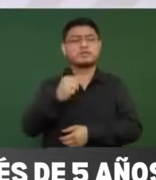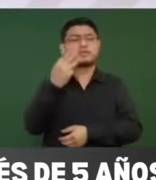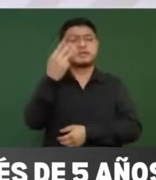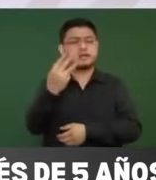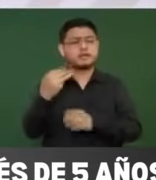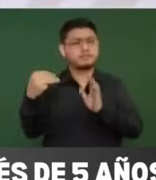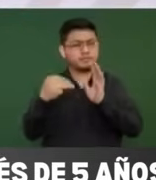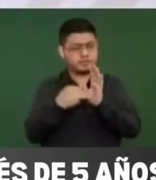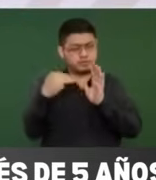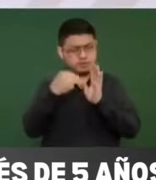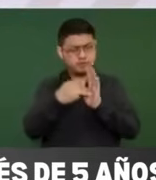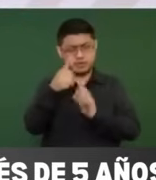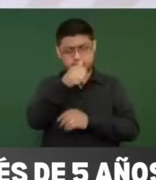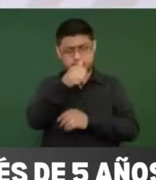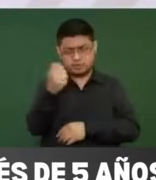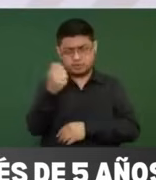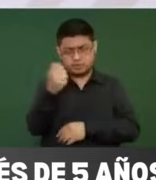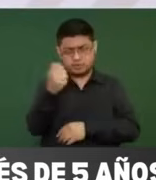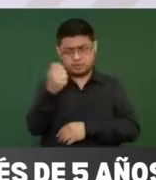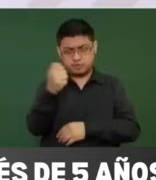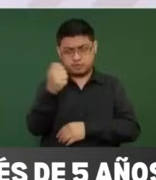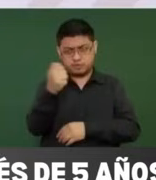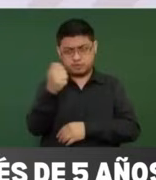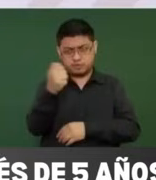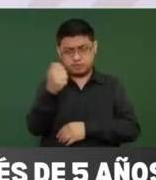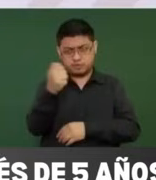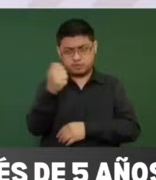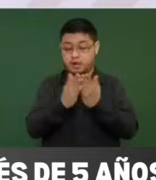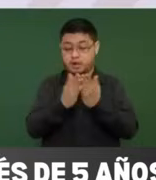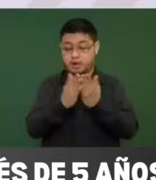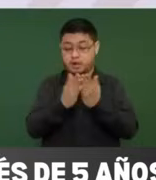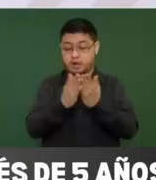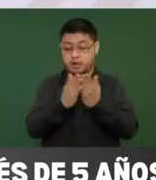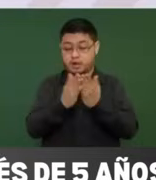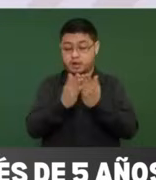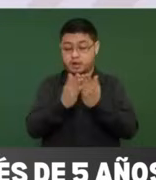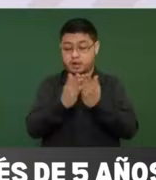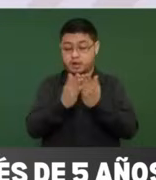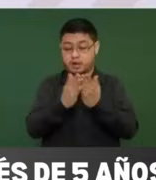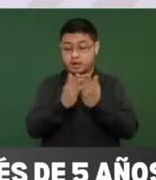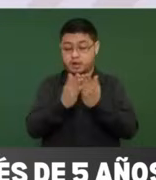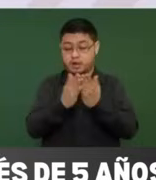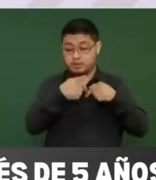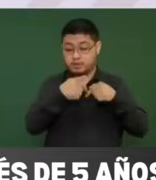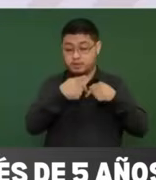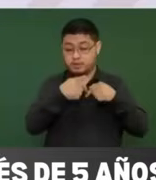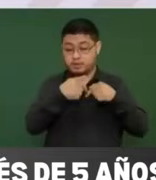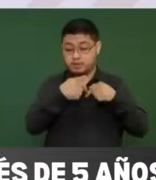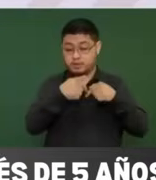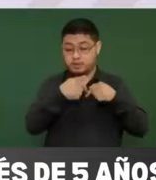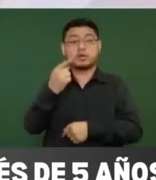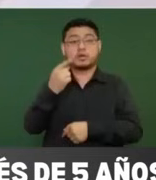83,638,000 ejemplares de preescolar primaria y están entregándose